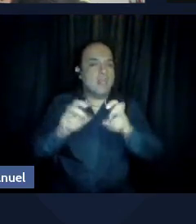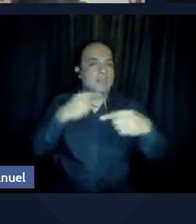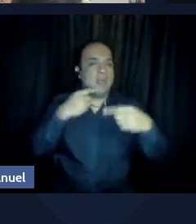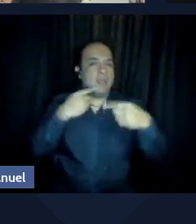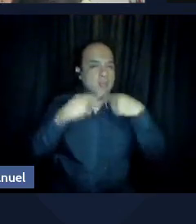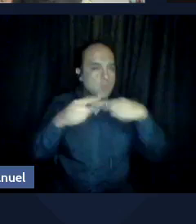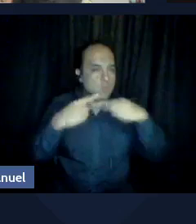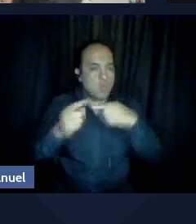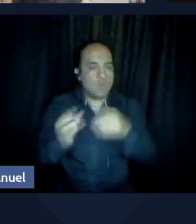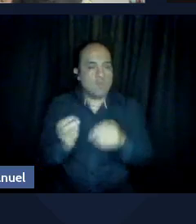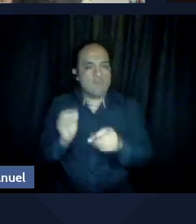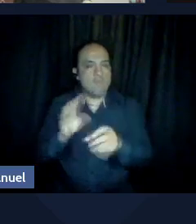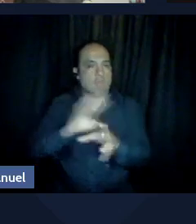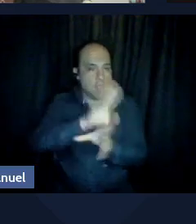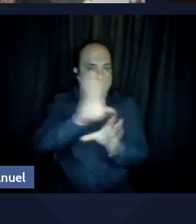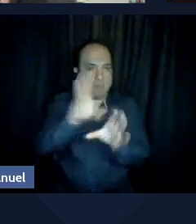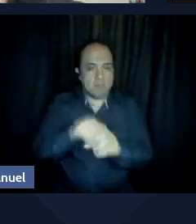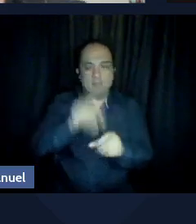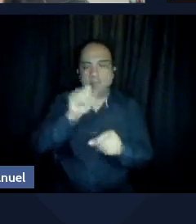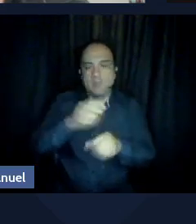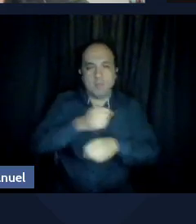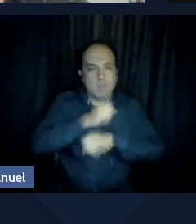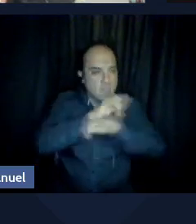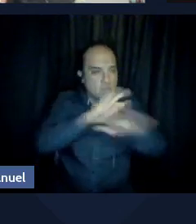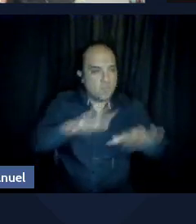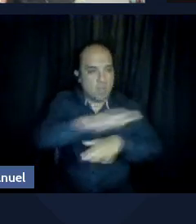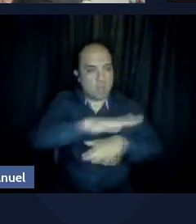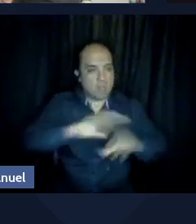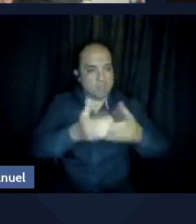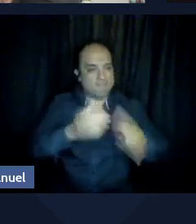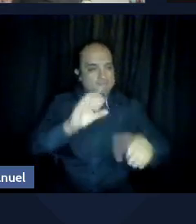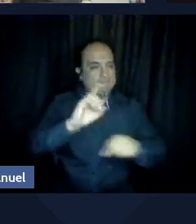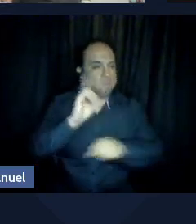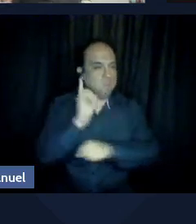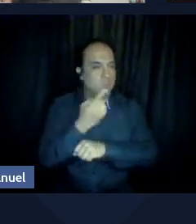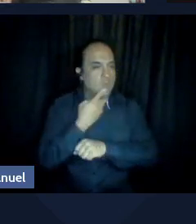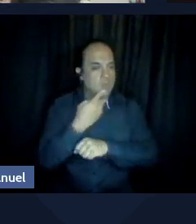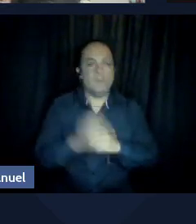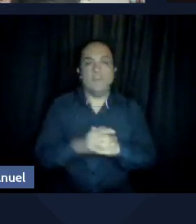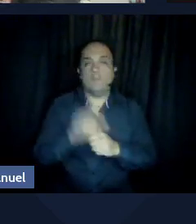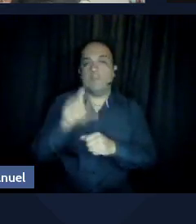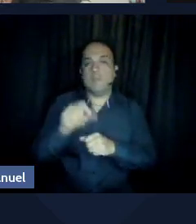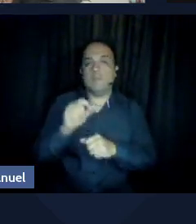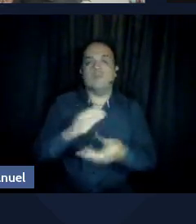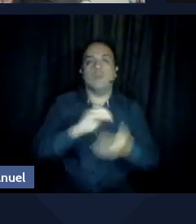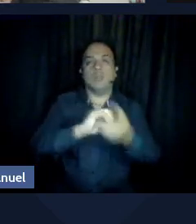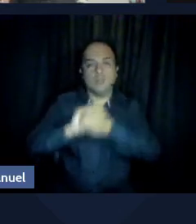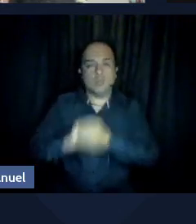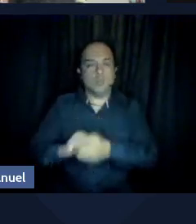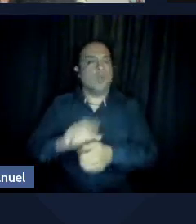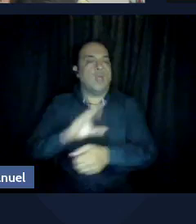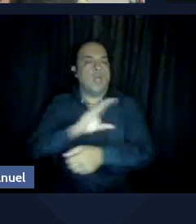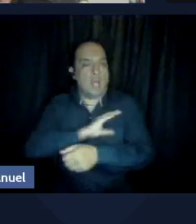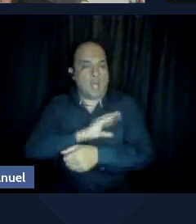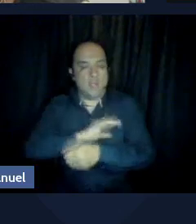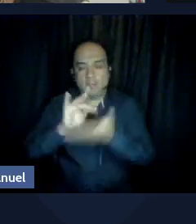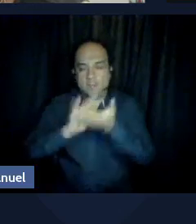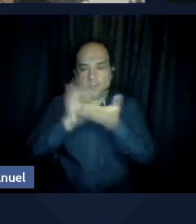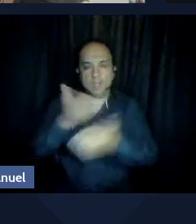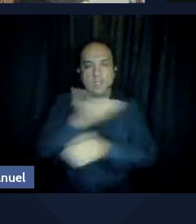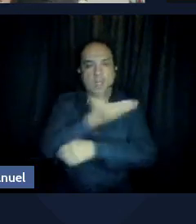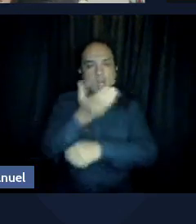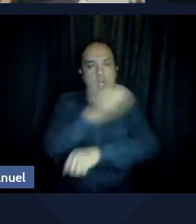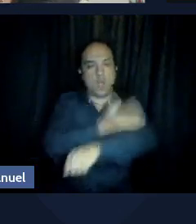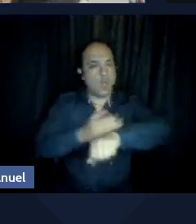incluyente para llegar también a la comunidad sorda. De igual forma, saludo con mucho cariño y agradecimiento a mis compañeras